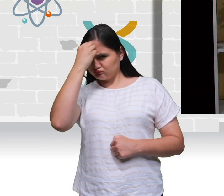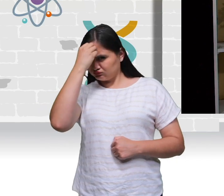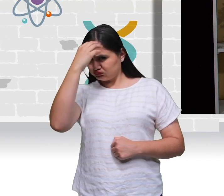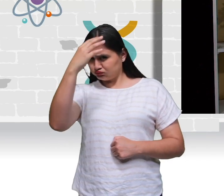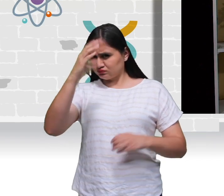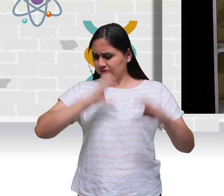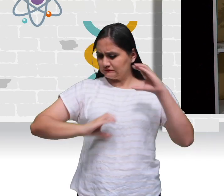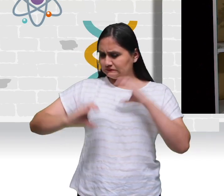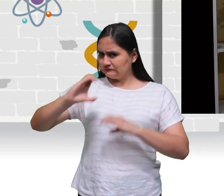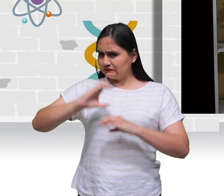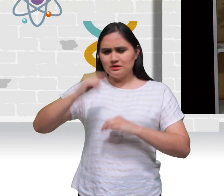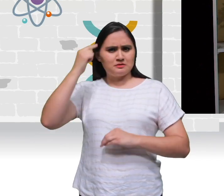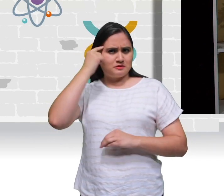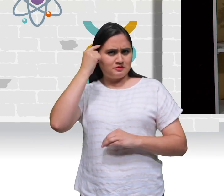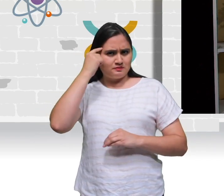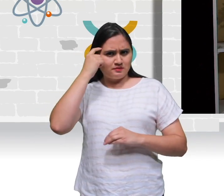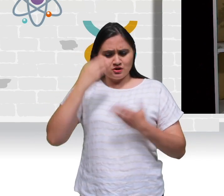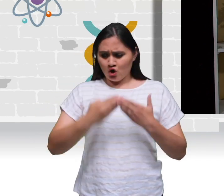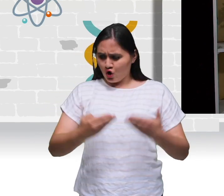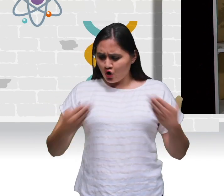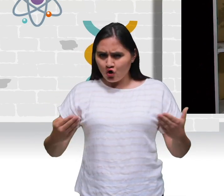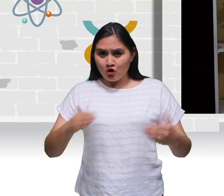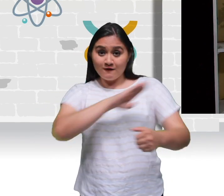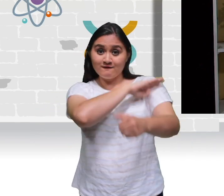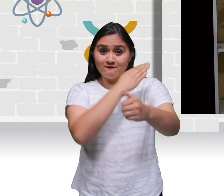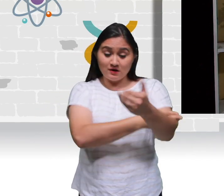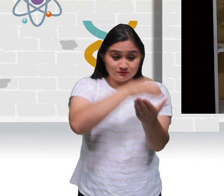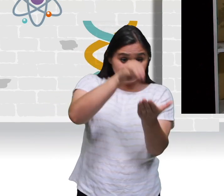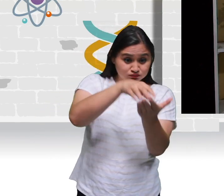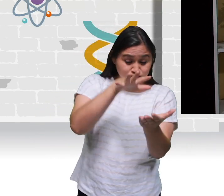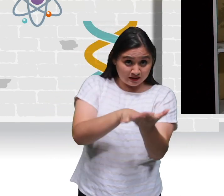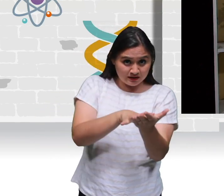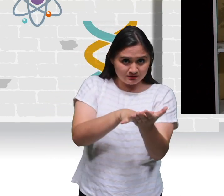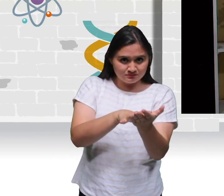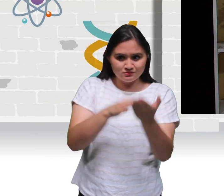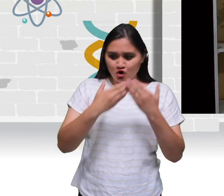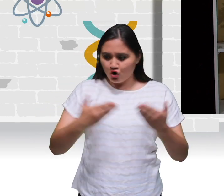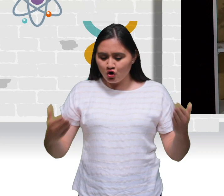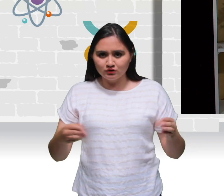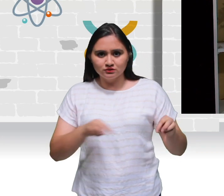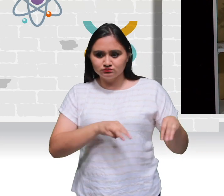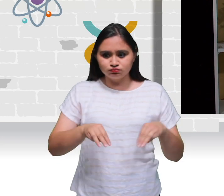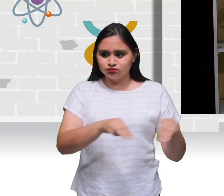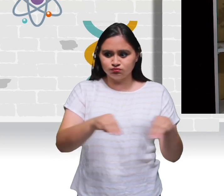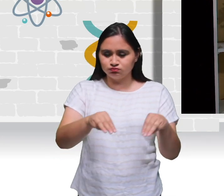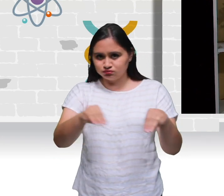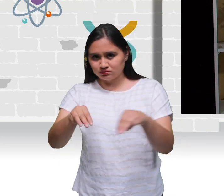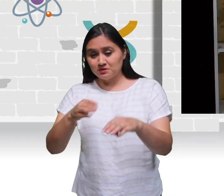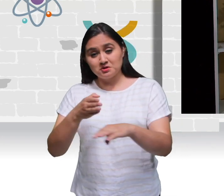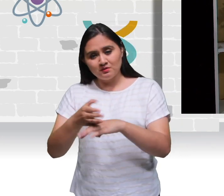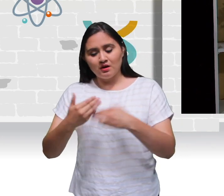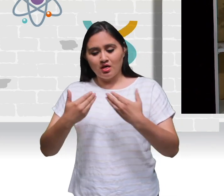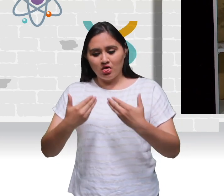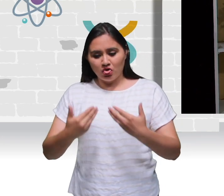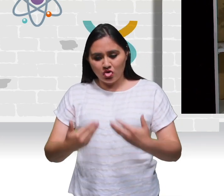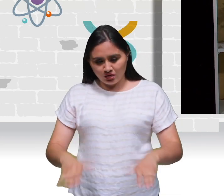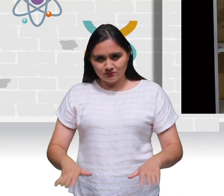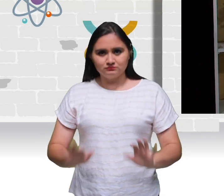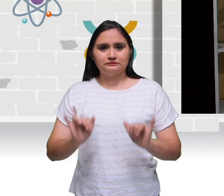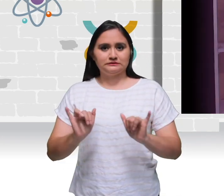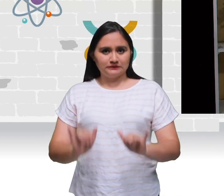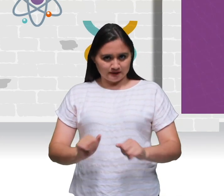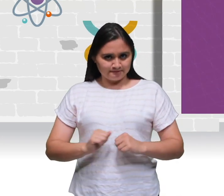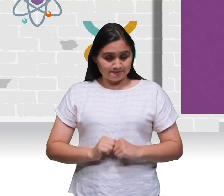Aristóteles pensaban que cuando se le aplicaba una fuerza a un cuerpo, éste comenzaba a moverse y se detenía al final porque se